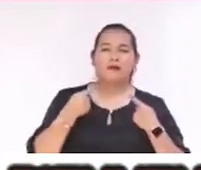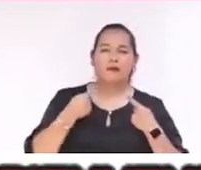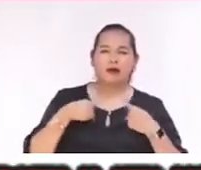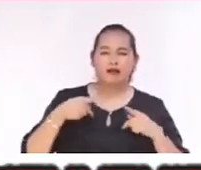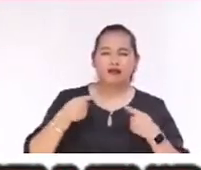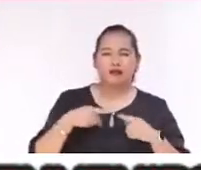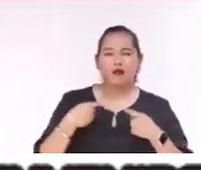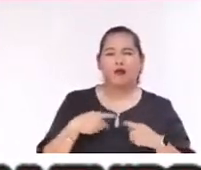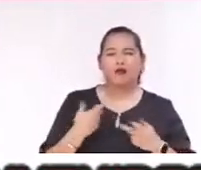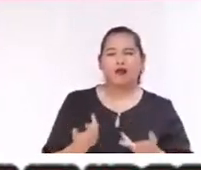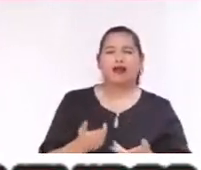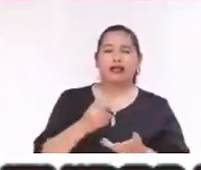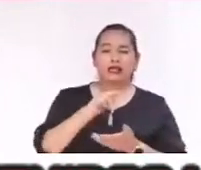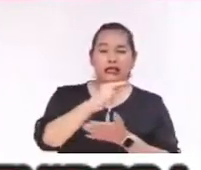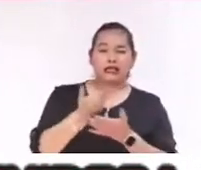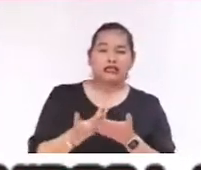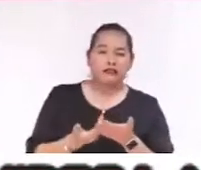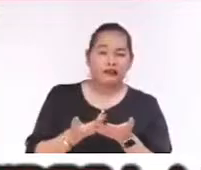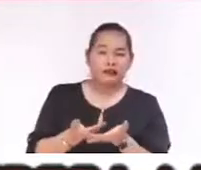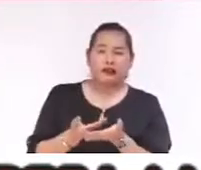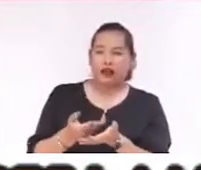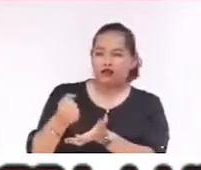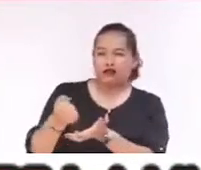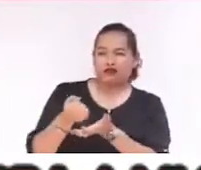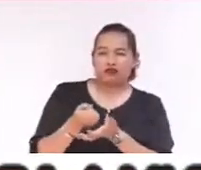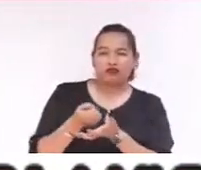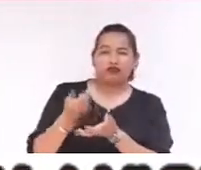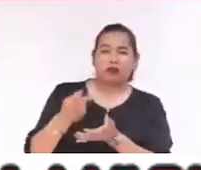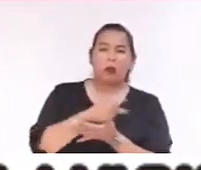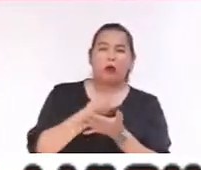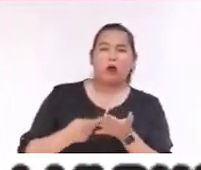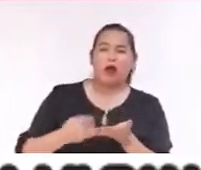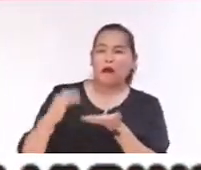¿Lo oyeron? Bueno, lo dijo de otra manera.